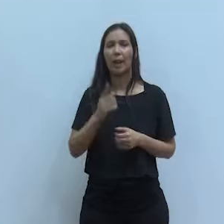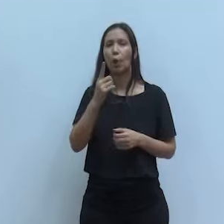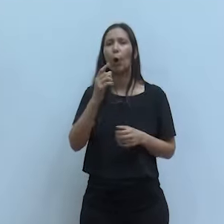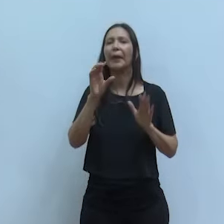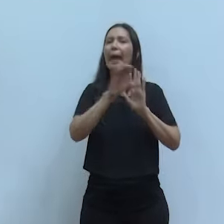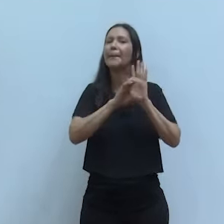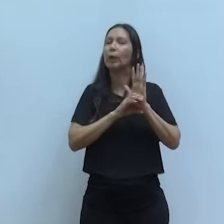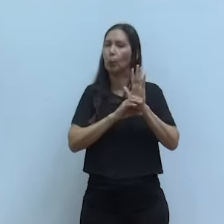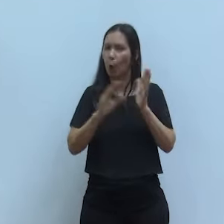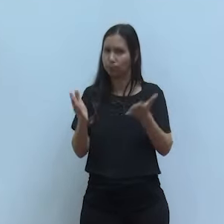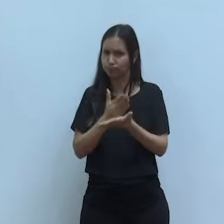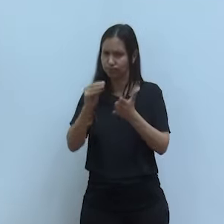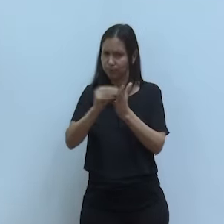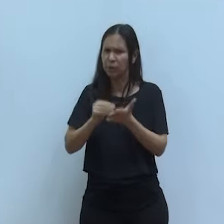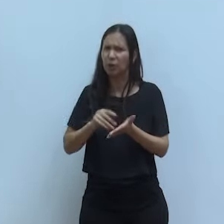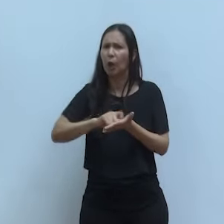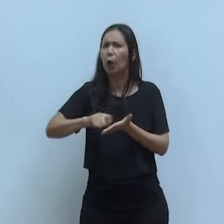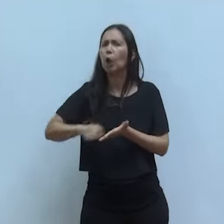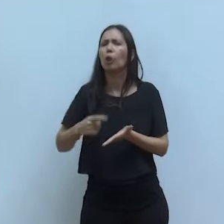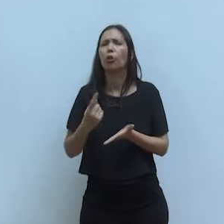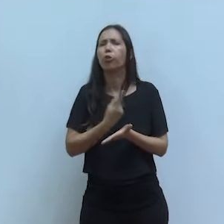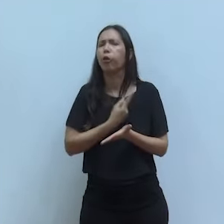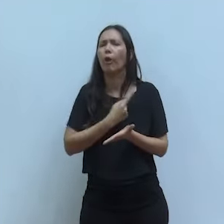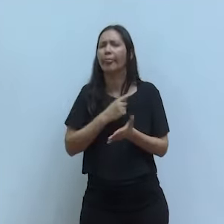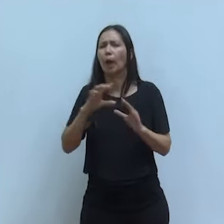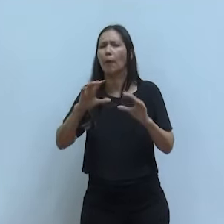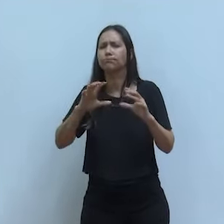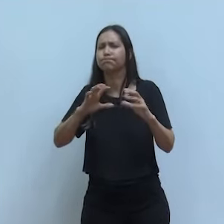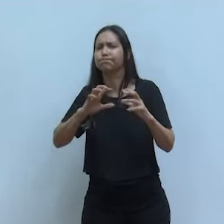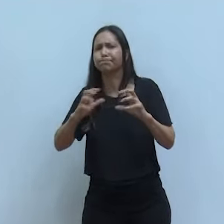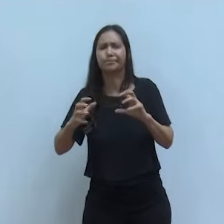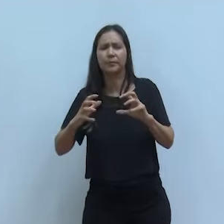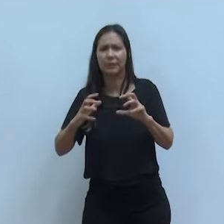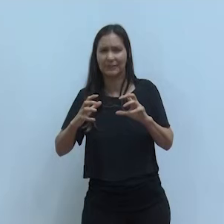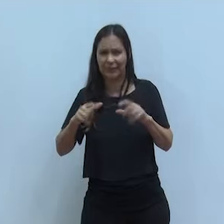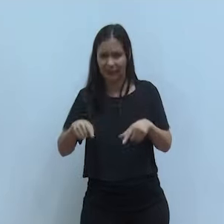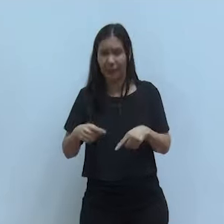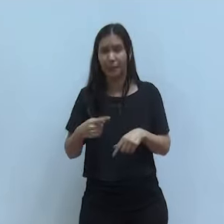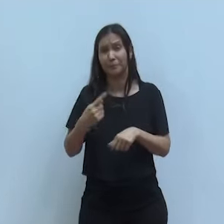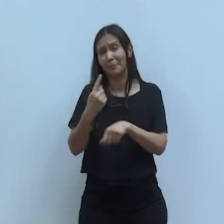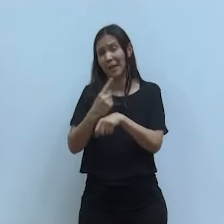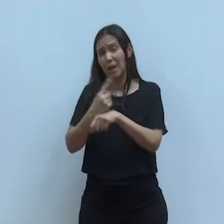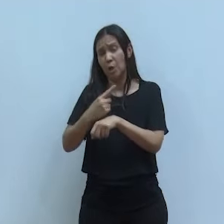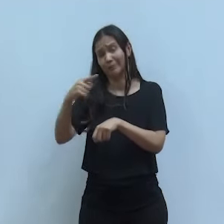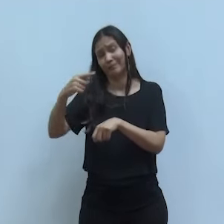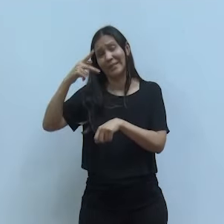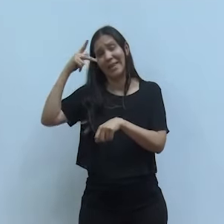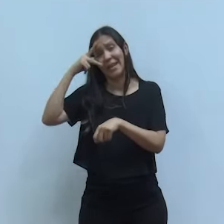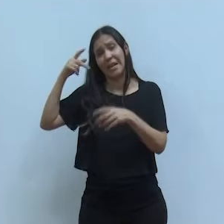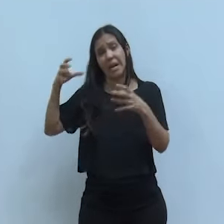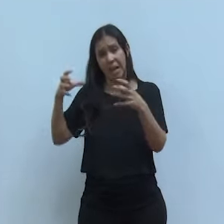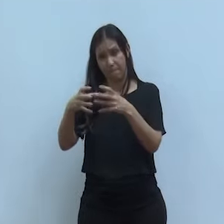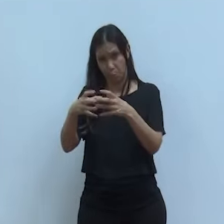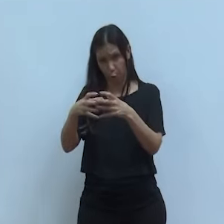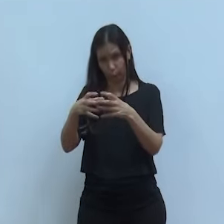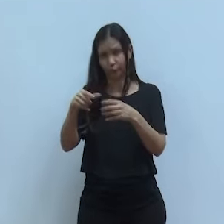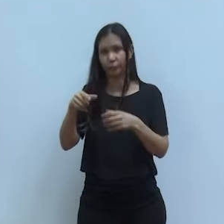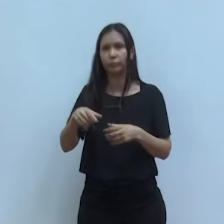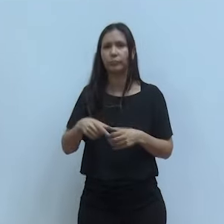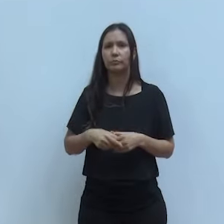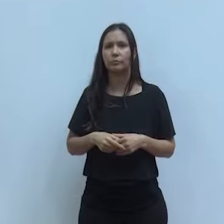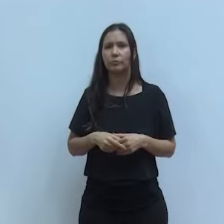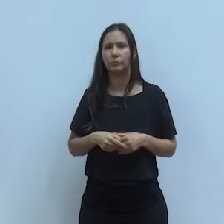se quiebra se quiebra por un lado en la demonización del kissnerismo fue muy eficaz la